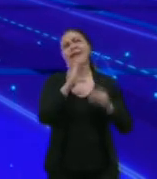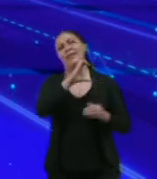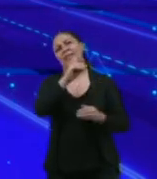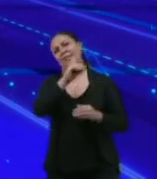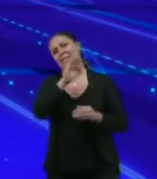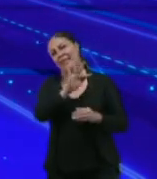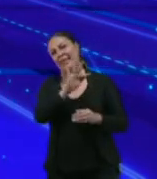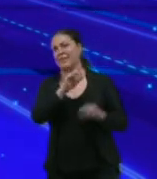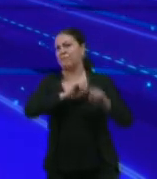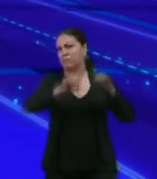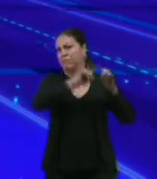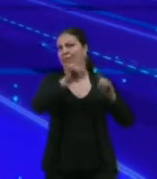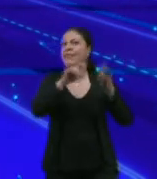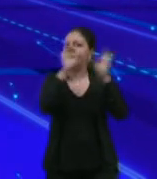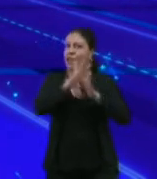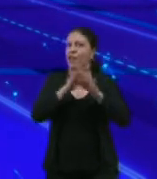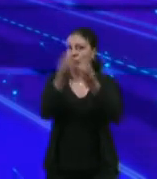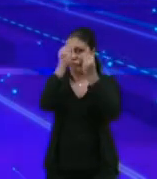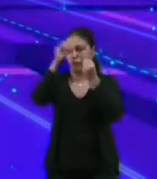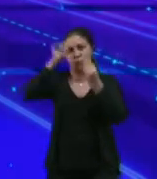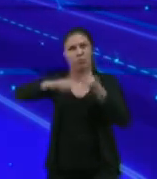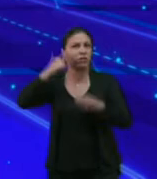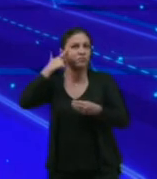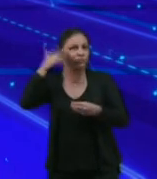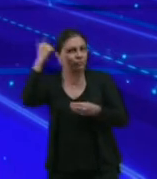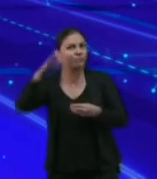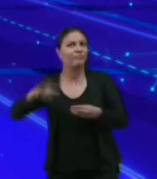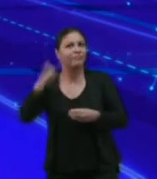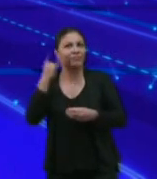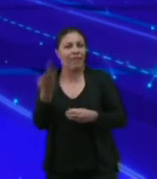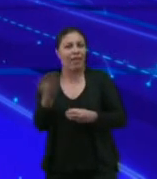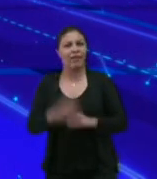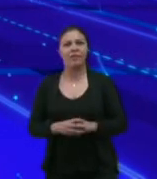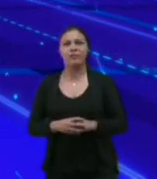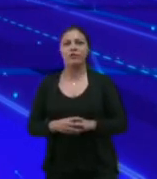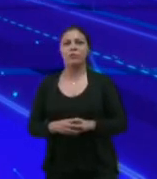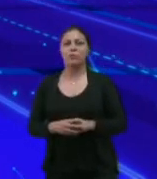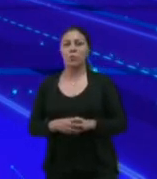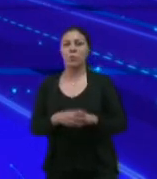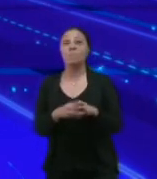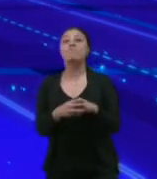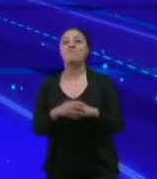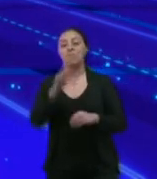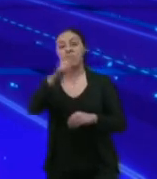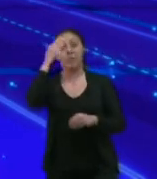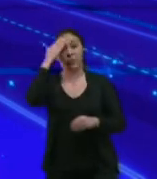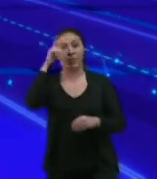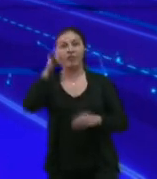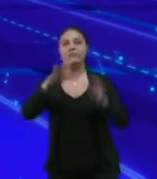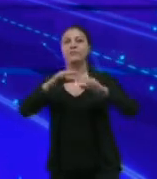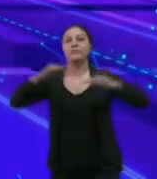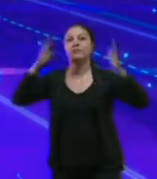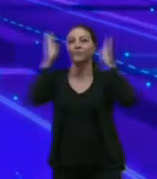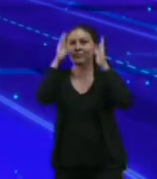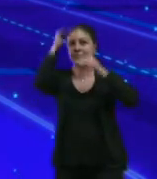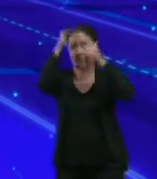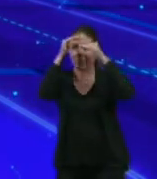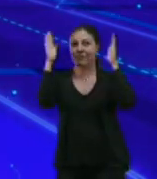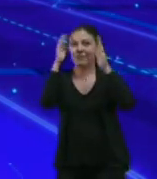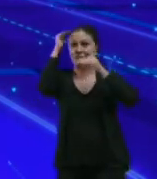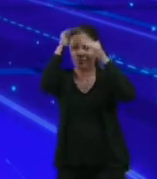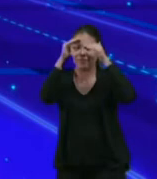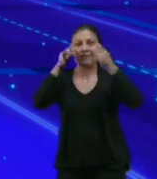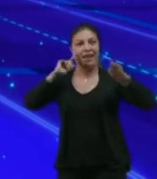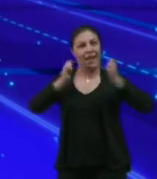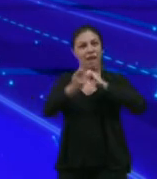hay que formarse para la inversión de riesgo sexto cambiar paradigmas zafarse de los roles